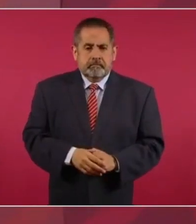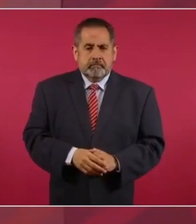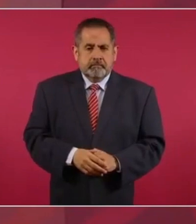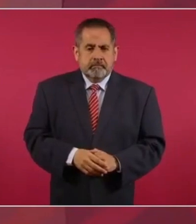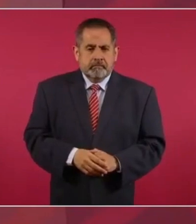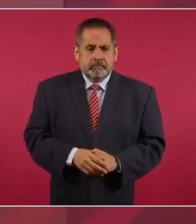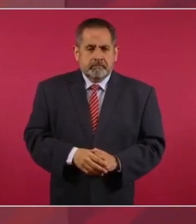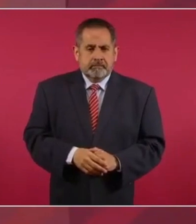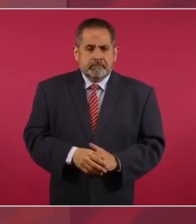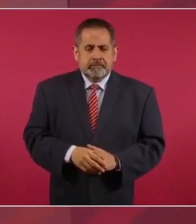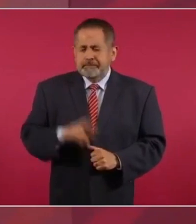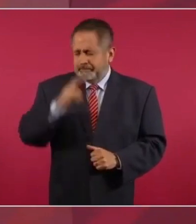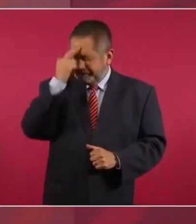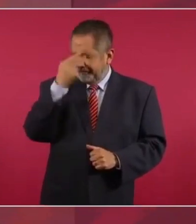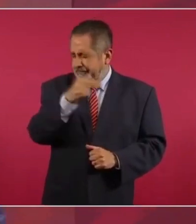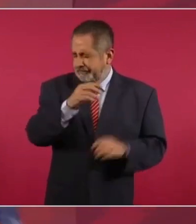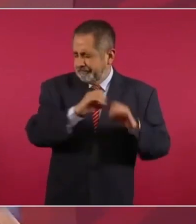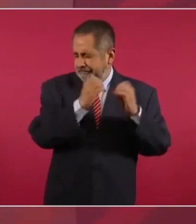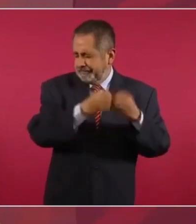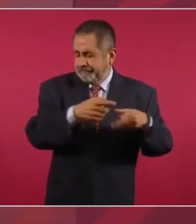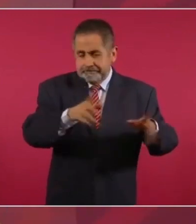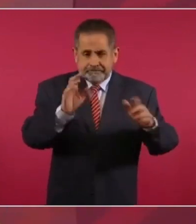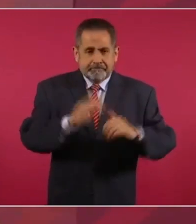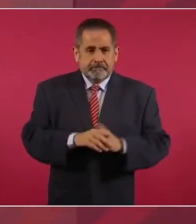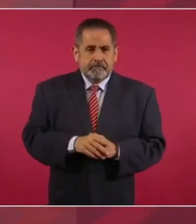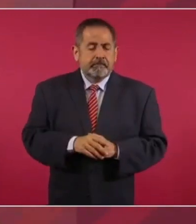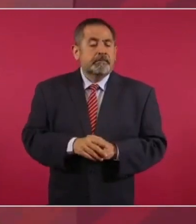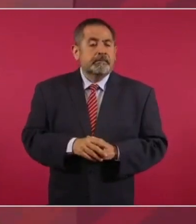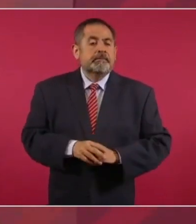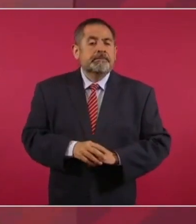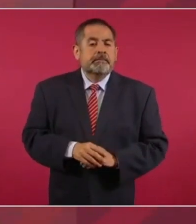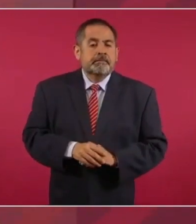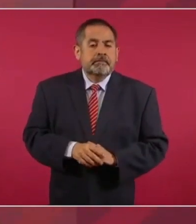No me acuerdo de la organización. Por ahí lo tengo.